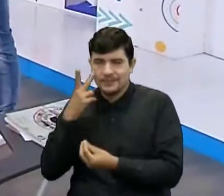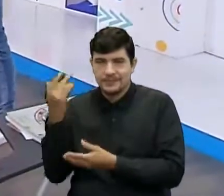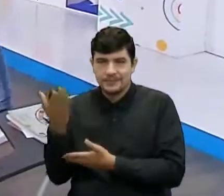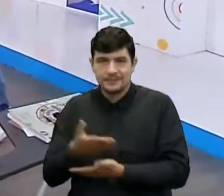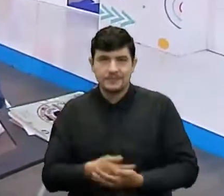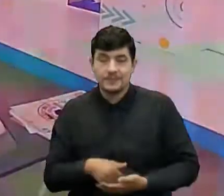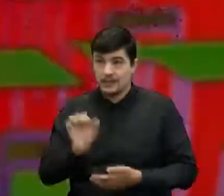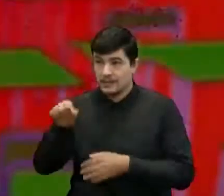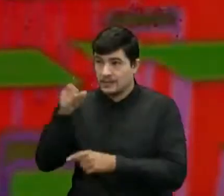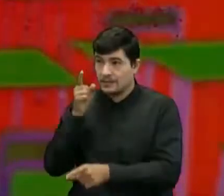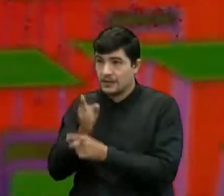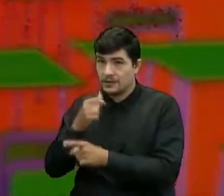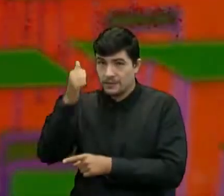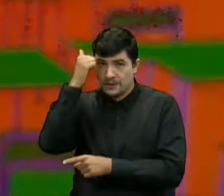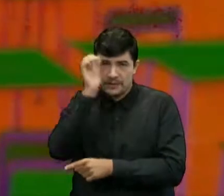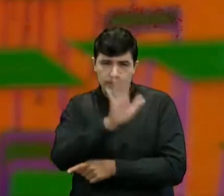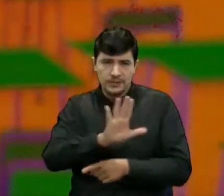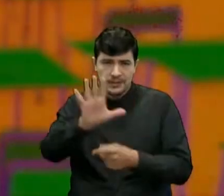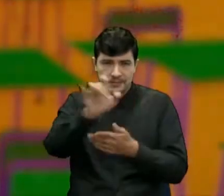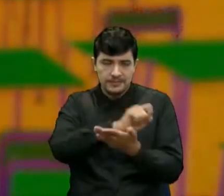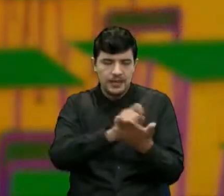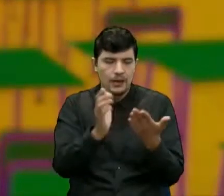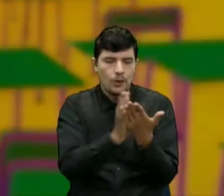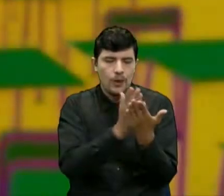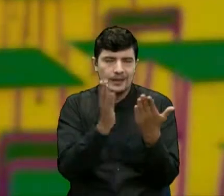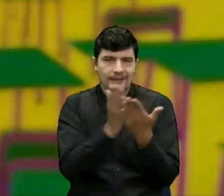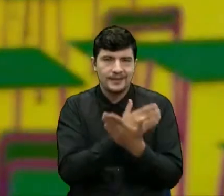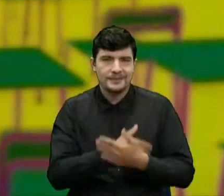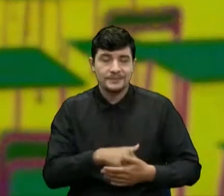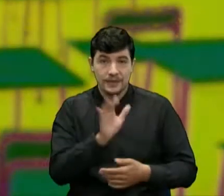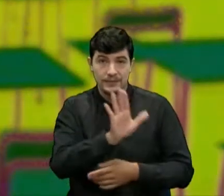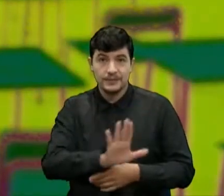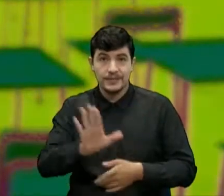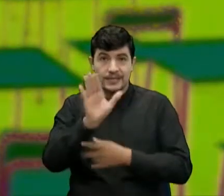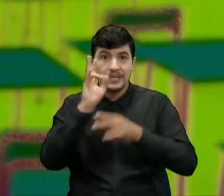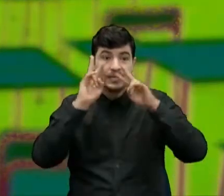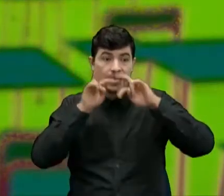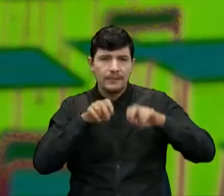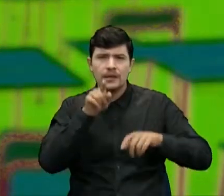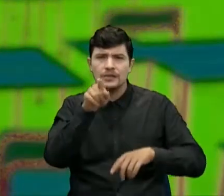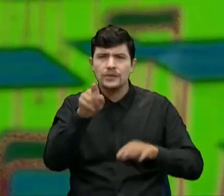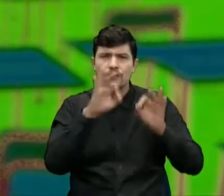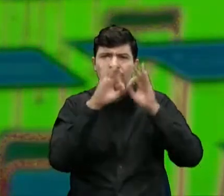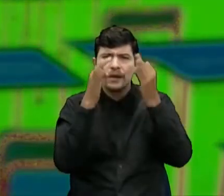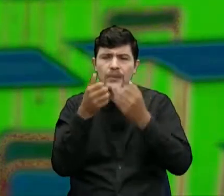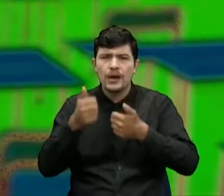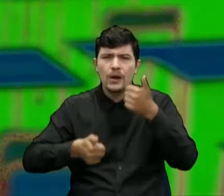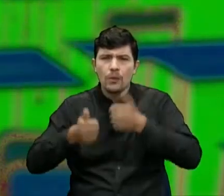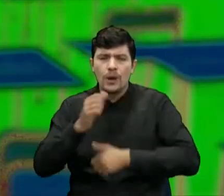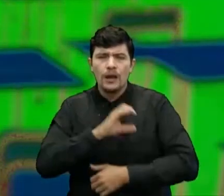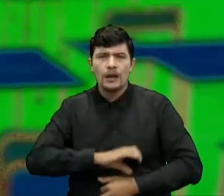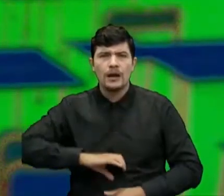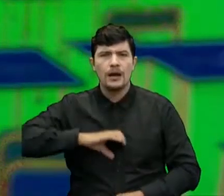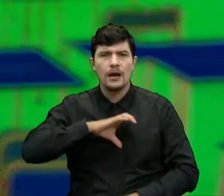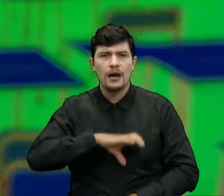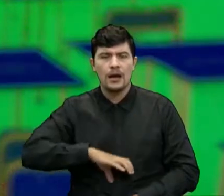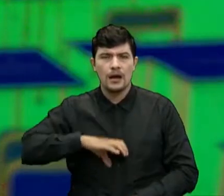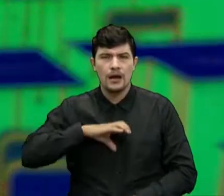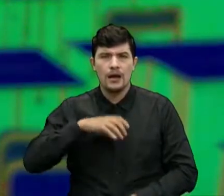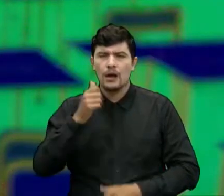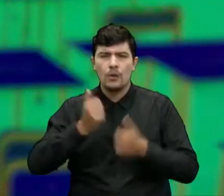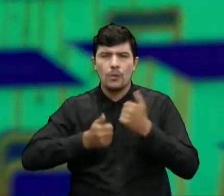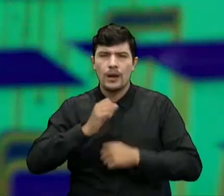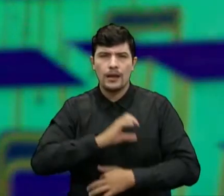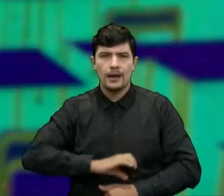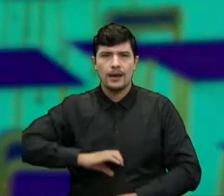Mis queridos jóvenes Apunten en sus cuadernos Miren Van a investigar En su familia Cuáles características Fenotípicas